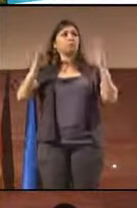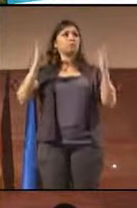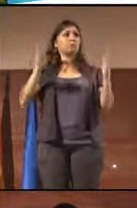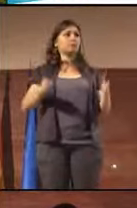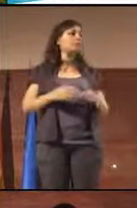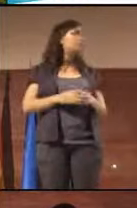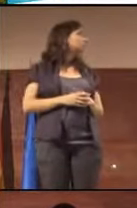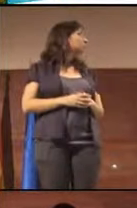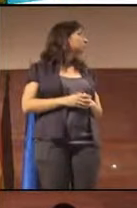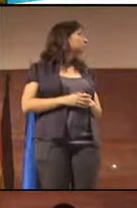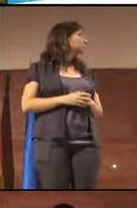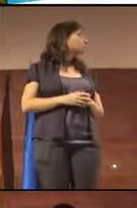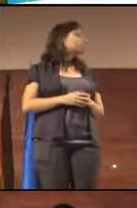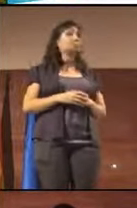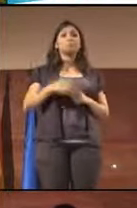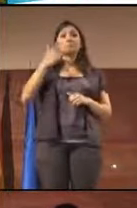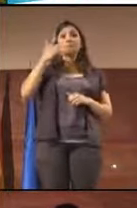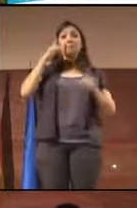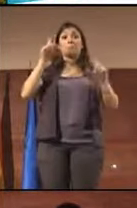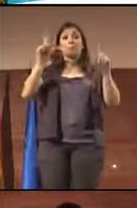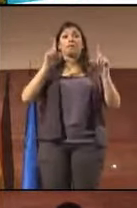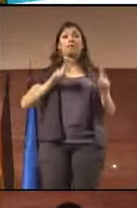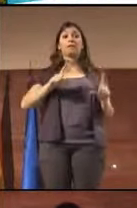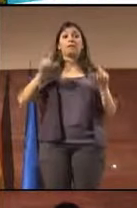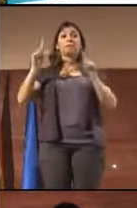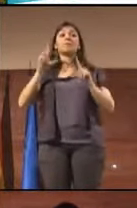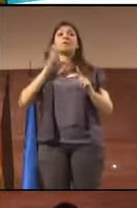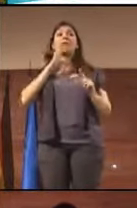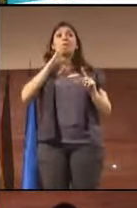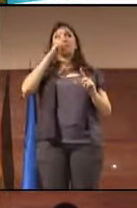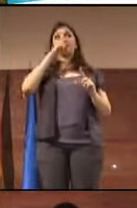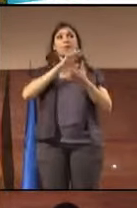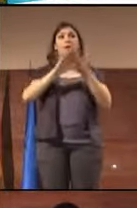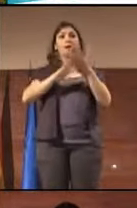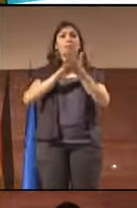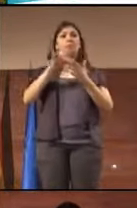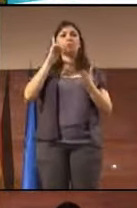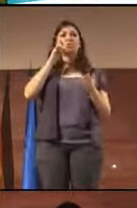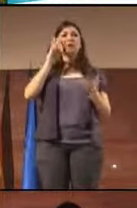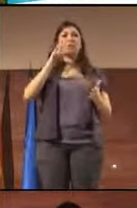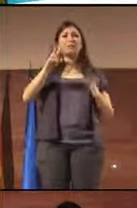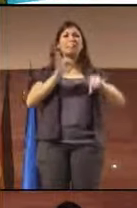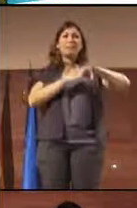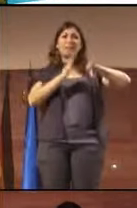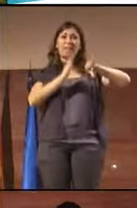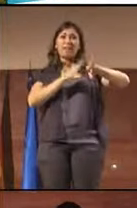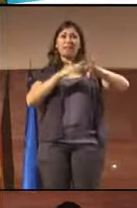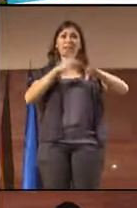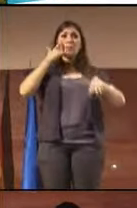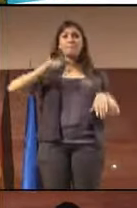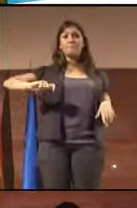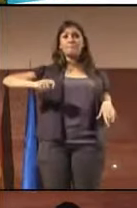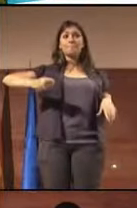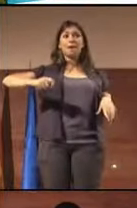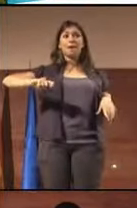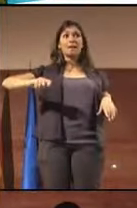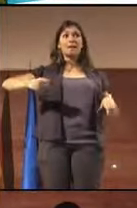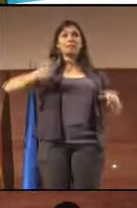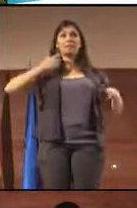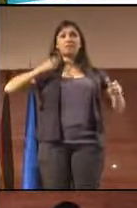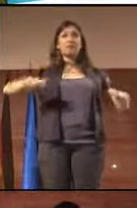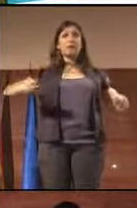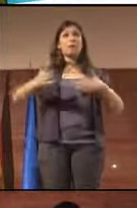y abajo os quería enseñar la regulación en altura. O sea, no sé si veis la manivela en la de la izquierda, eso sería el